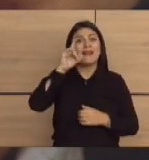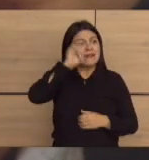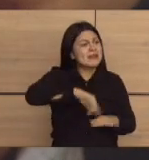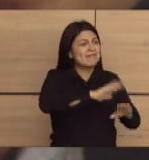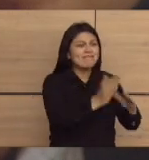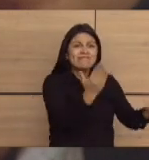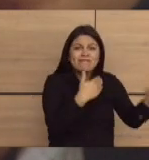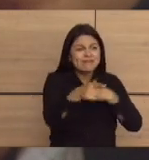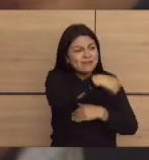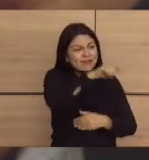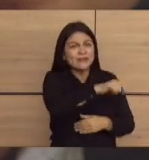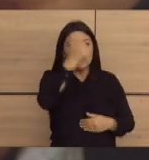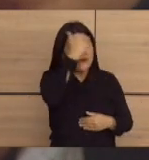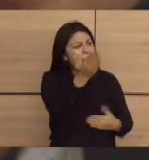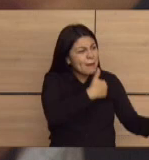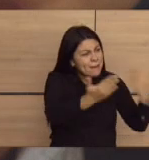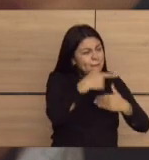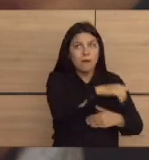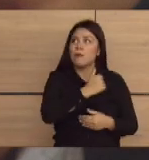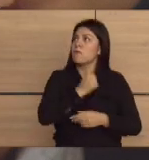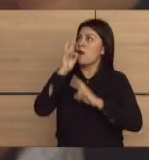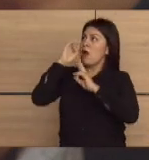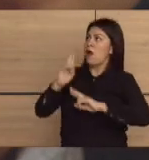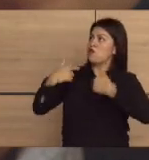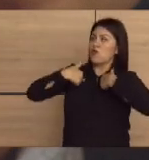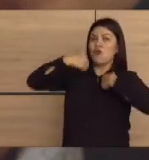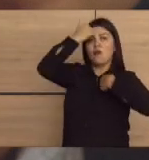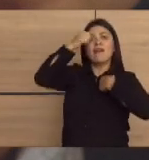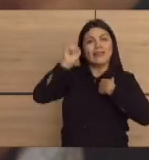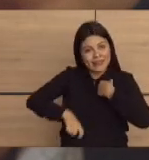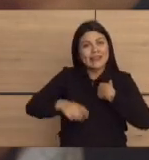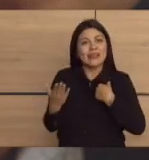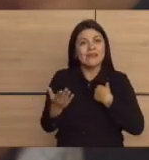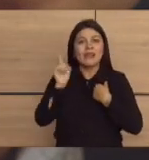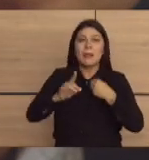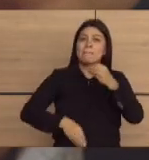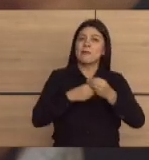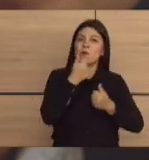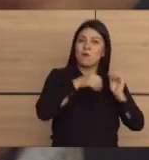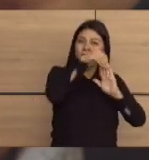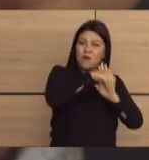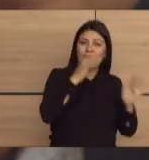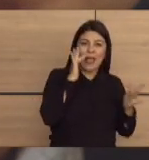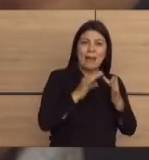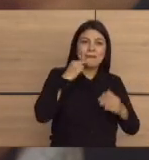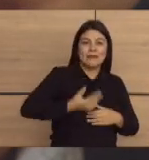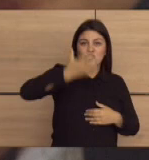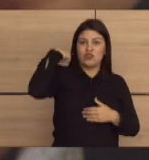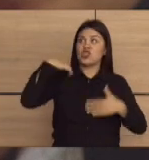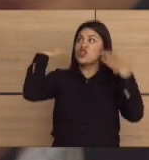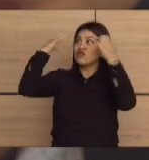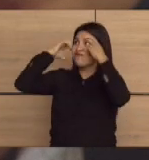sus propias áreas del conocimiento, para que también se llenen de los contenidos de historia para transmitir valores a los